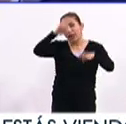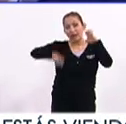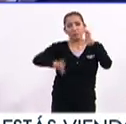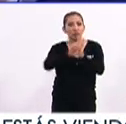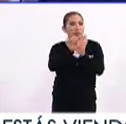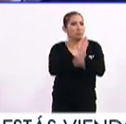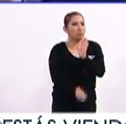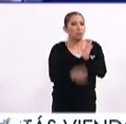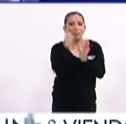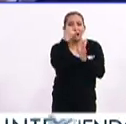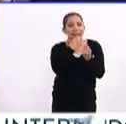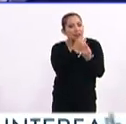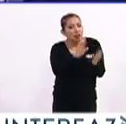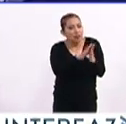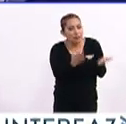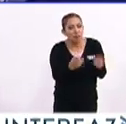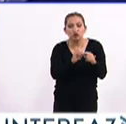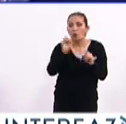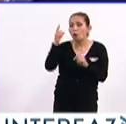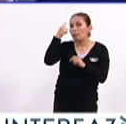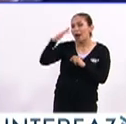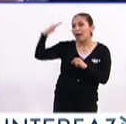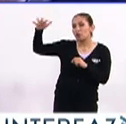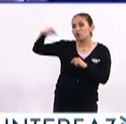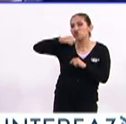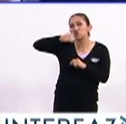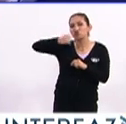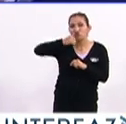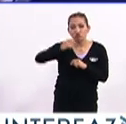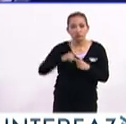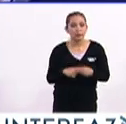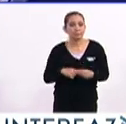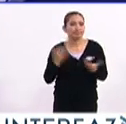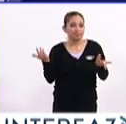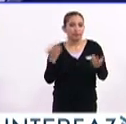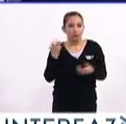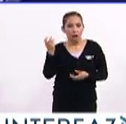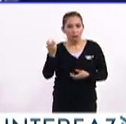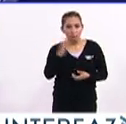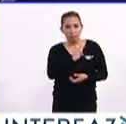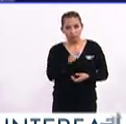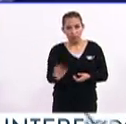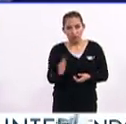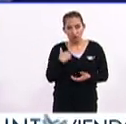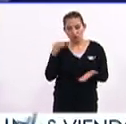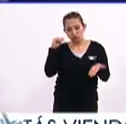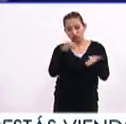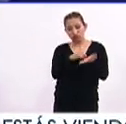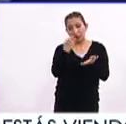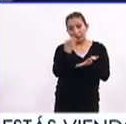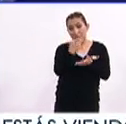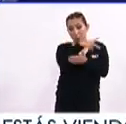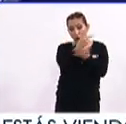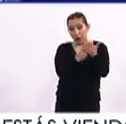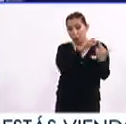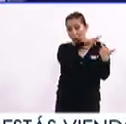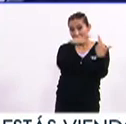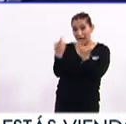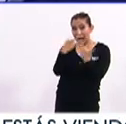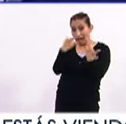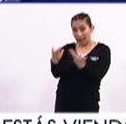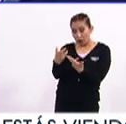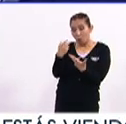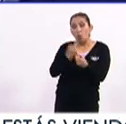puede ser para niños o puede ser para adultos mayores, de tal manera que podemos marcar en este programa de